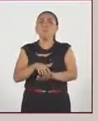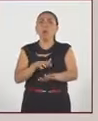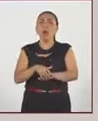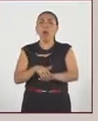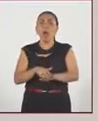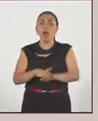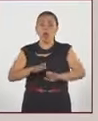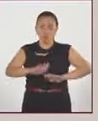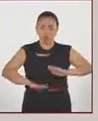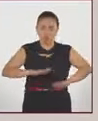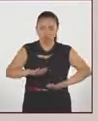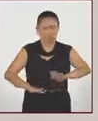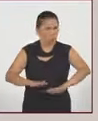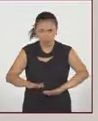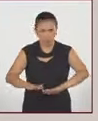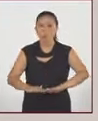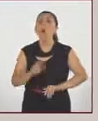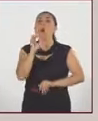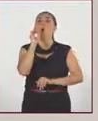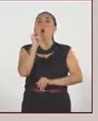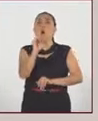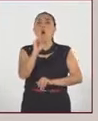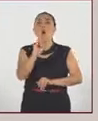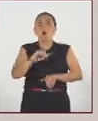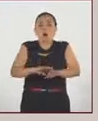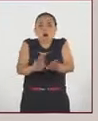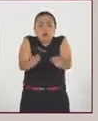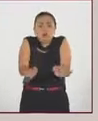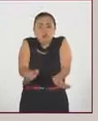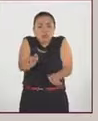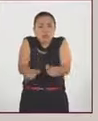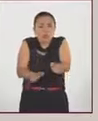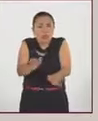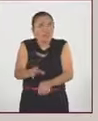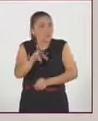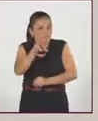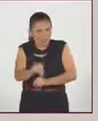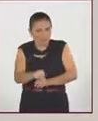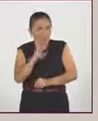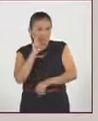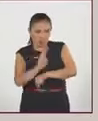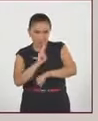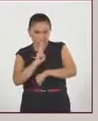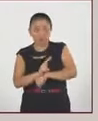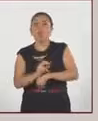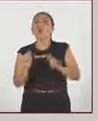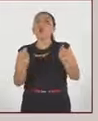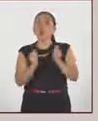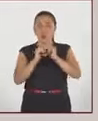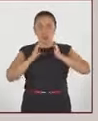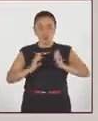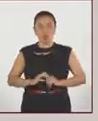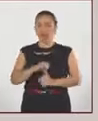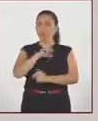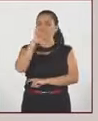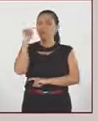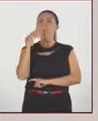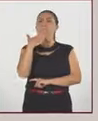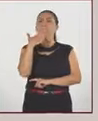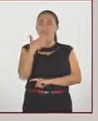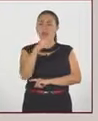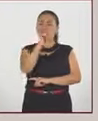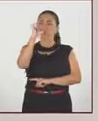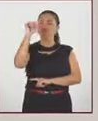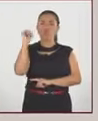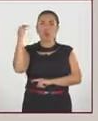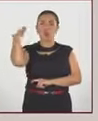metidos hacia adentro, que no haya rotaciones al ir caminando, ¿no? La postura siempre con una buena alineación, tanto de